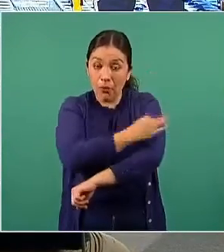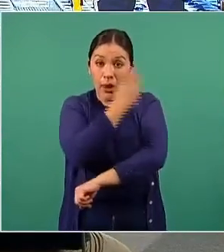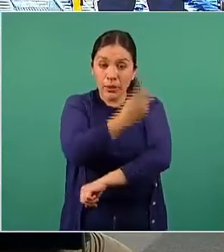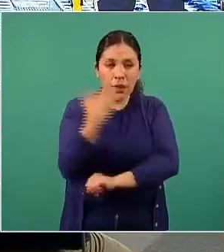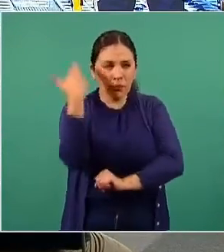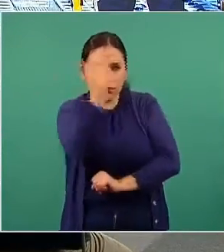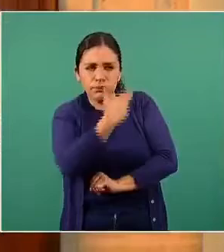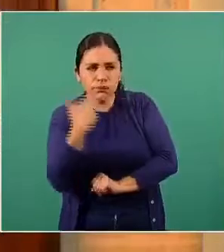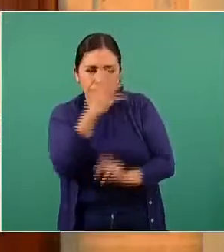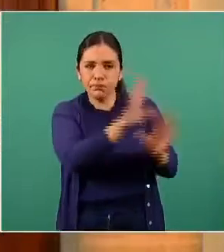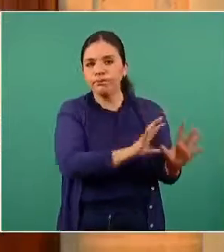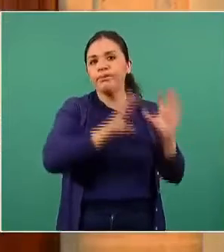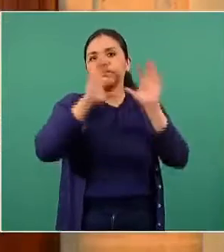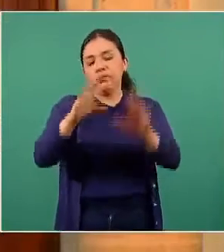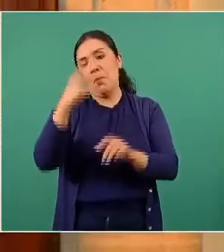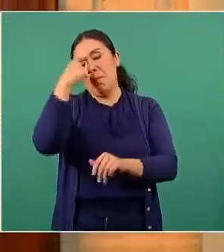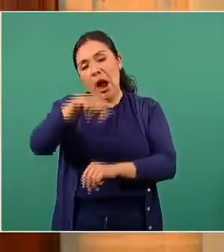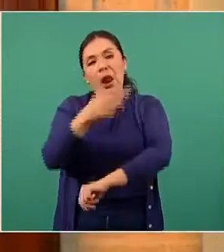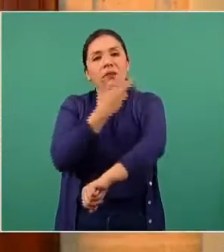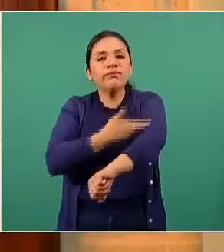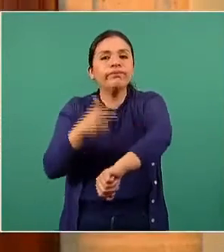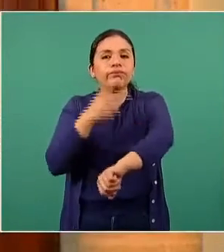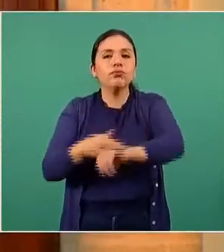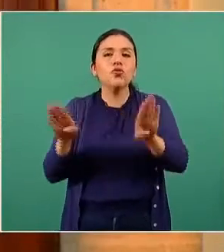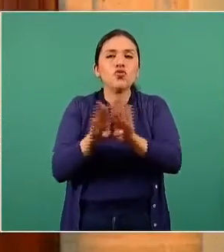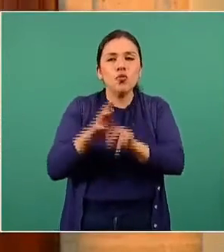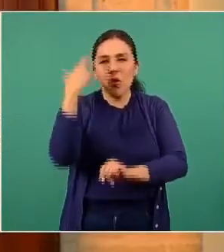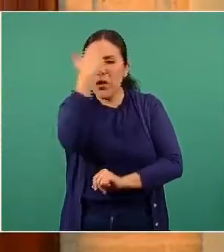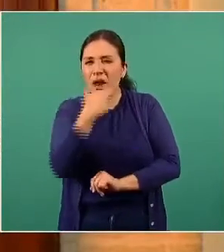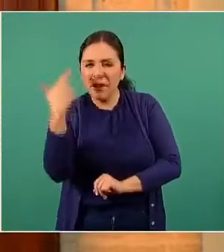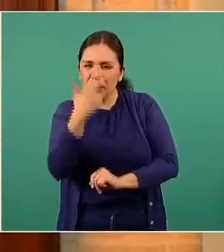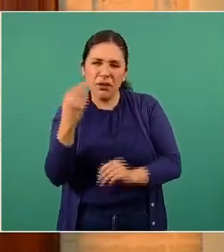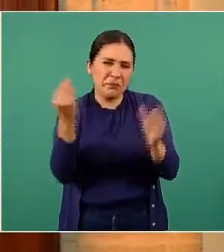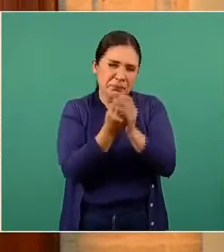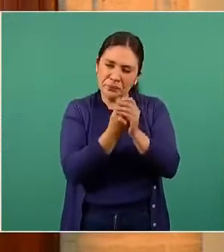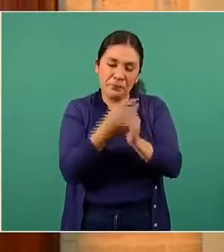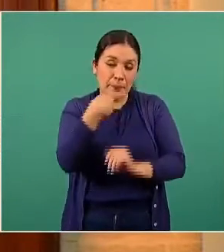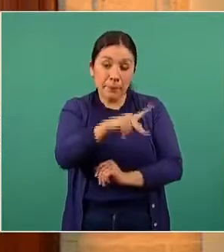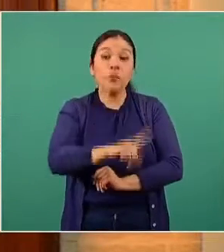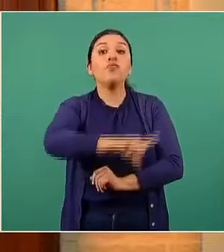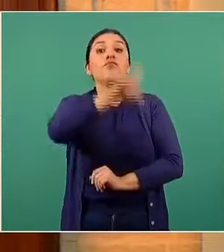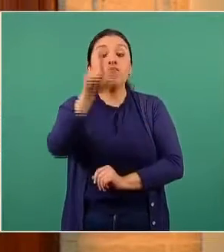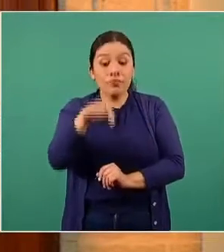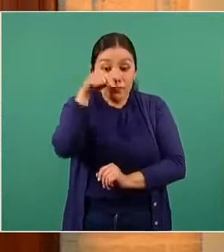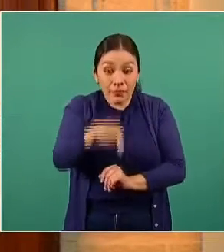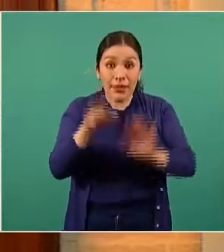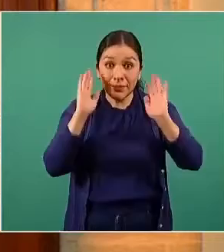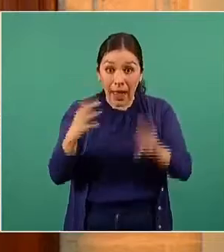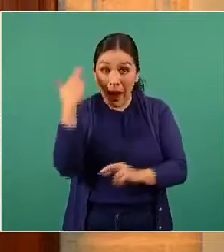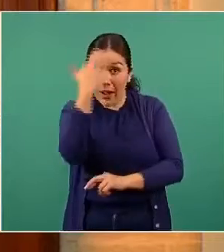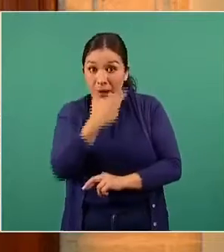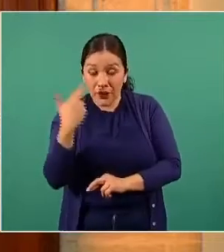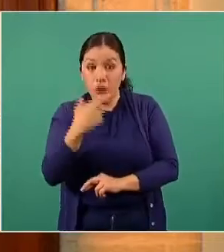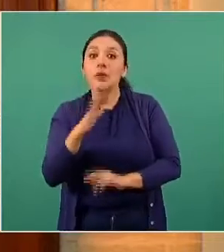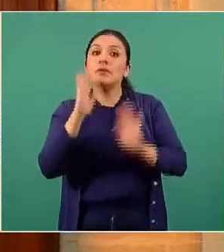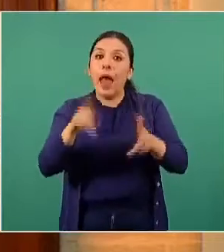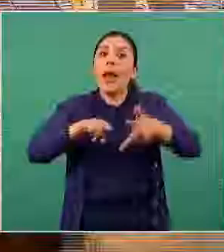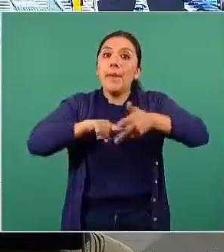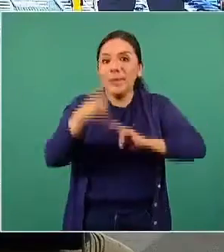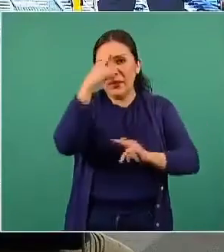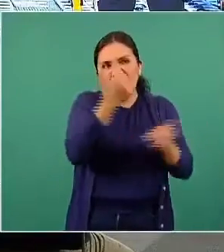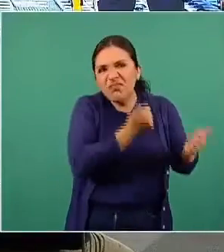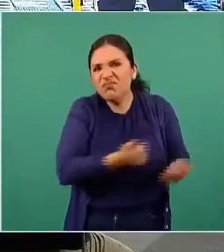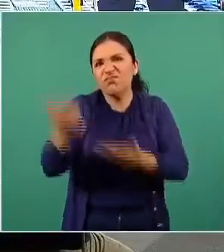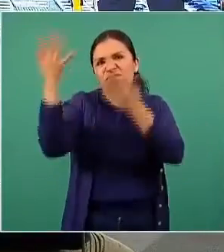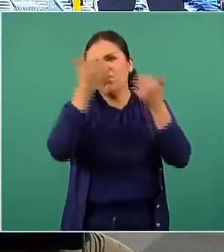de la vacuna rápidamente el proceso de revisión correspondiente y luego son, en algunos casos inclusive inicia la